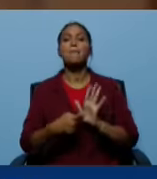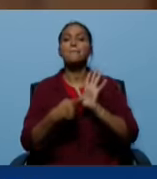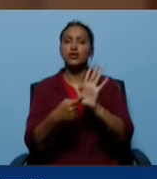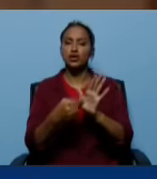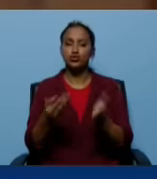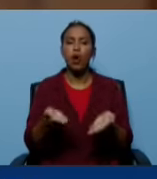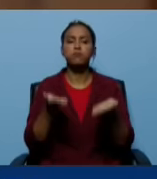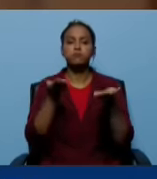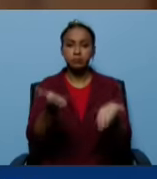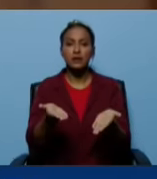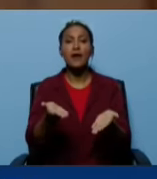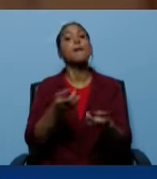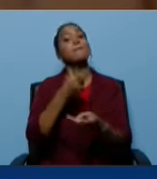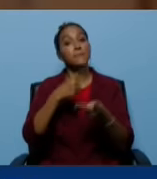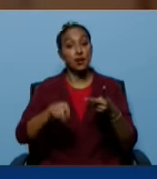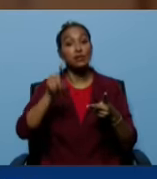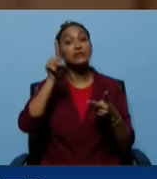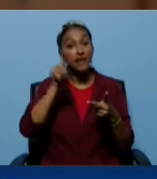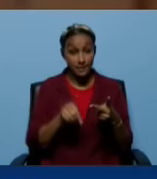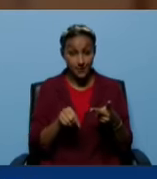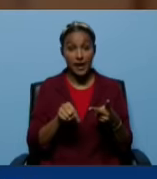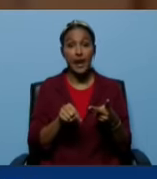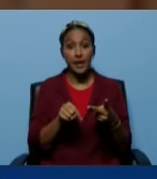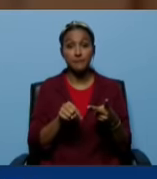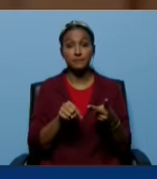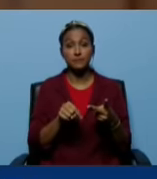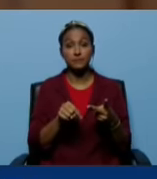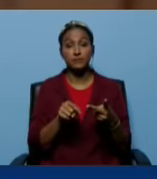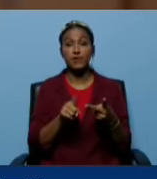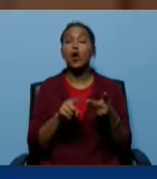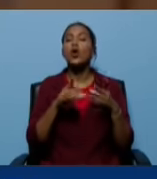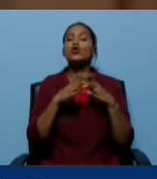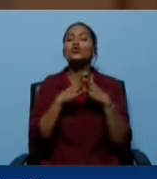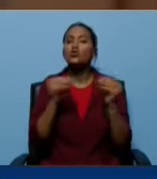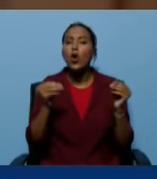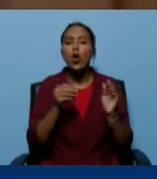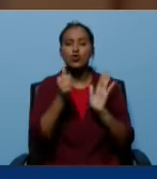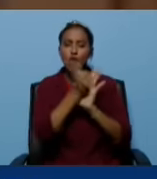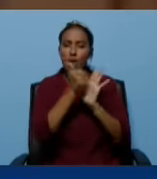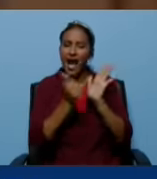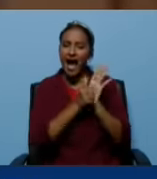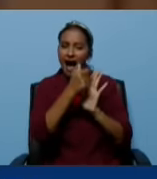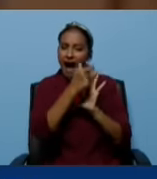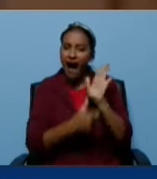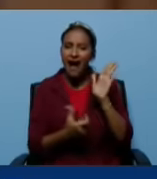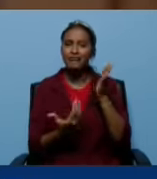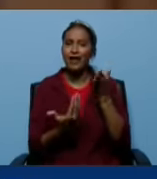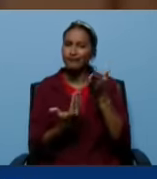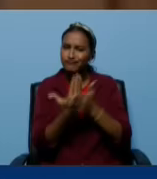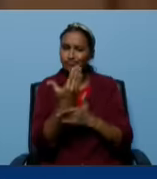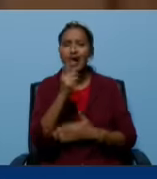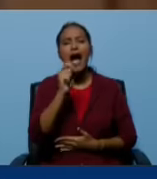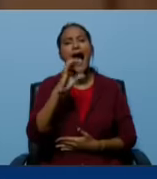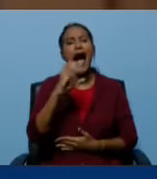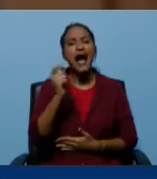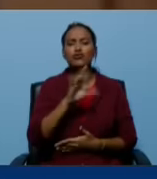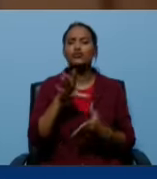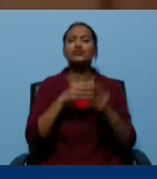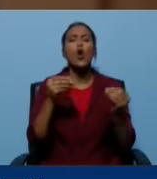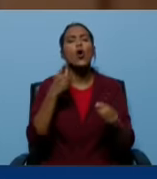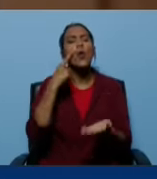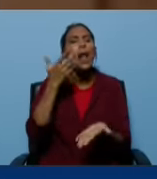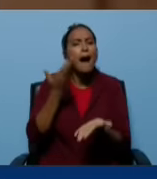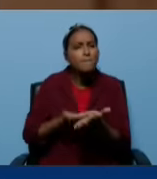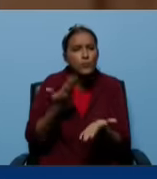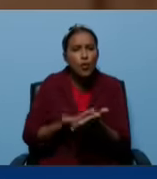que ratifica, examina todo lo que son las actas, todo lo que son las pruebas que se presentaron, y produce entonces